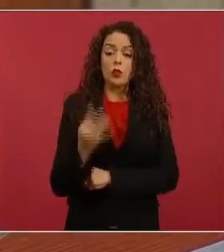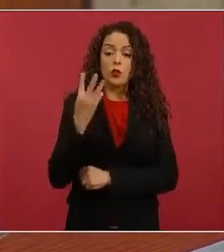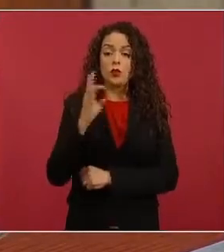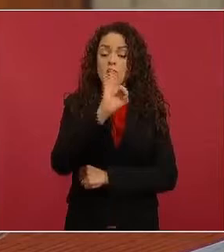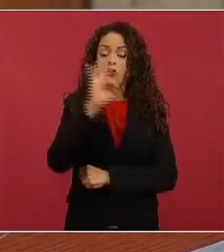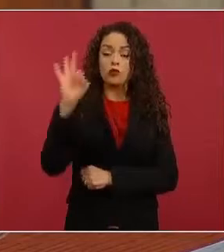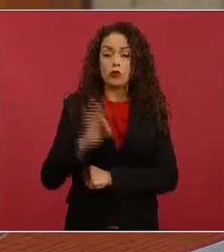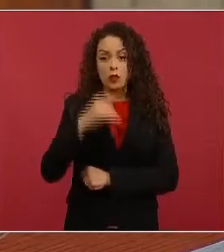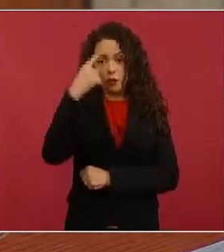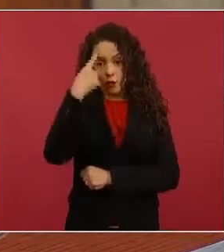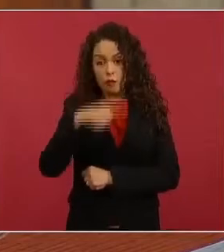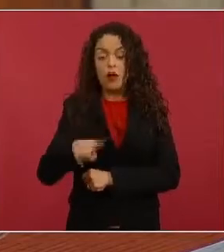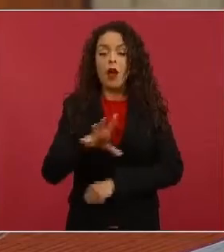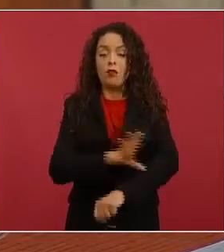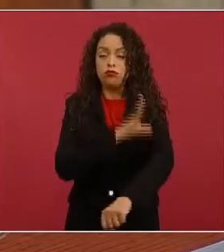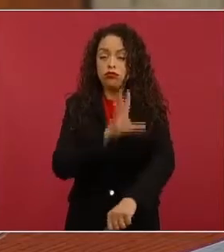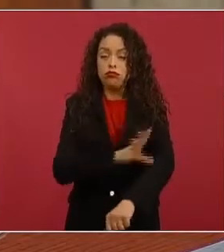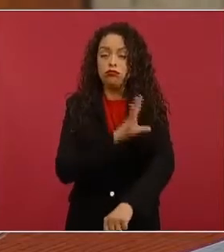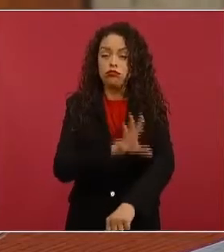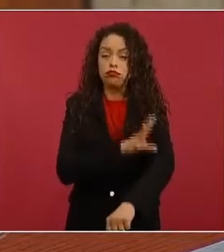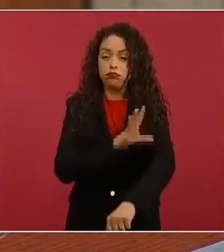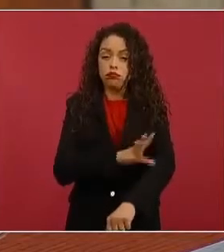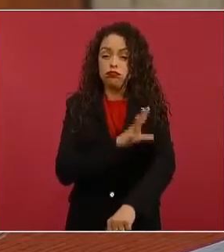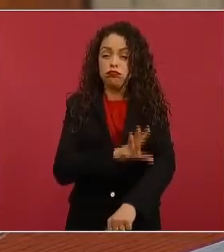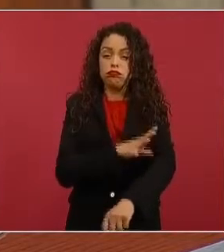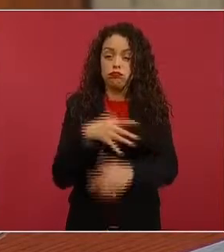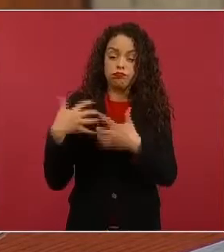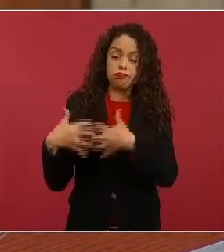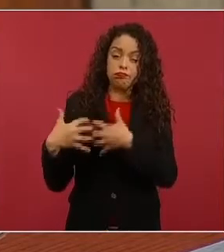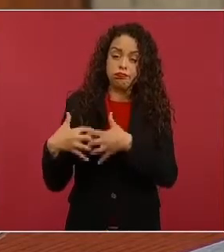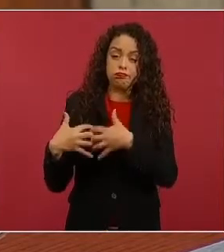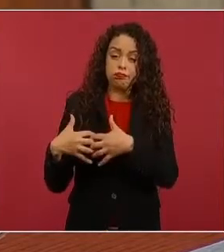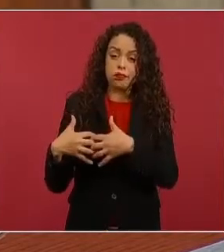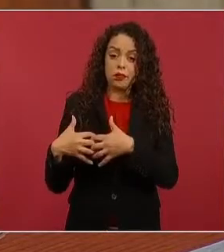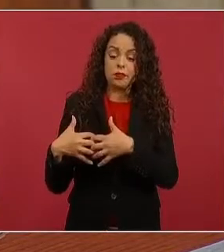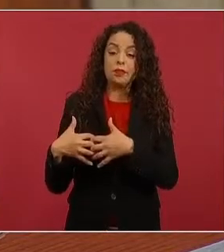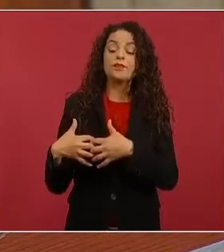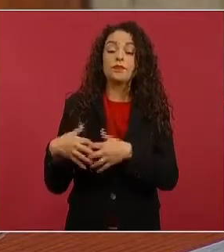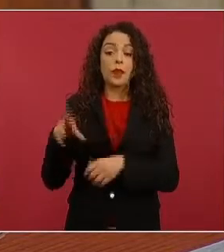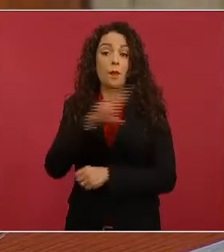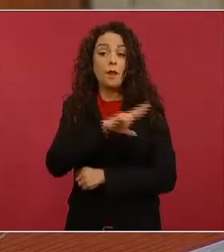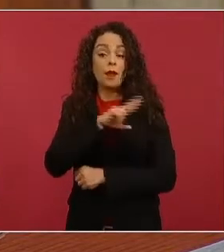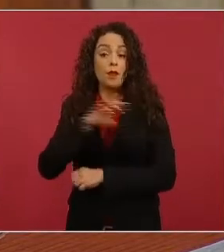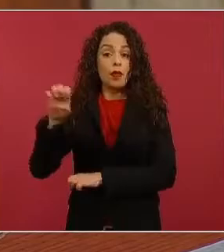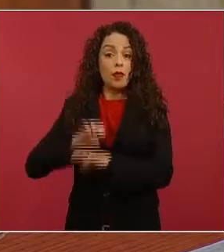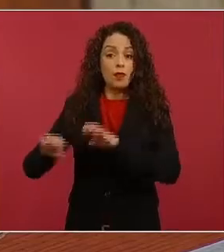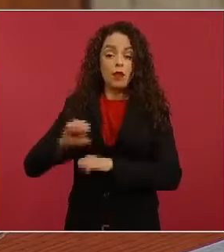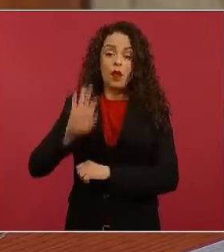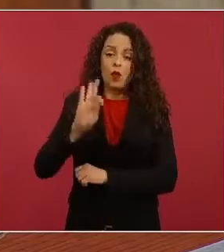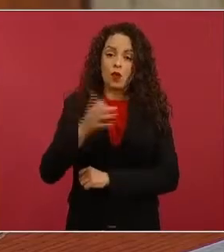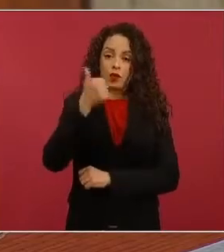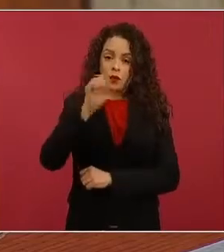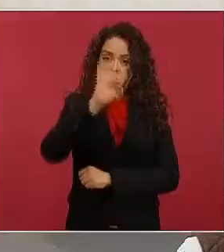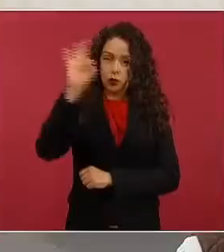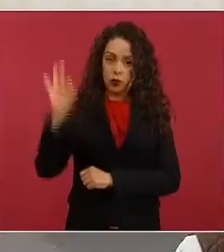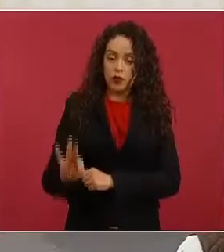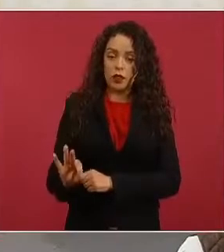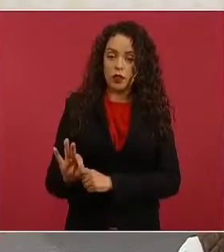54% de la electricidad, del sector privado el 46% restante.